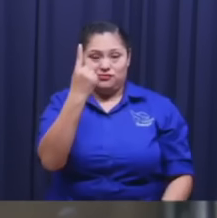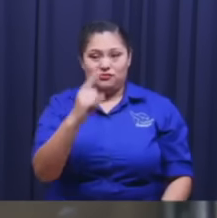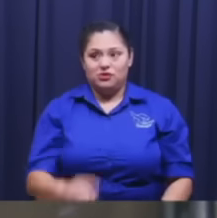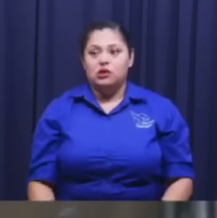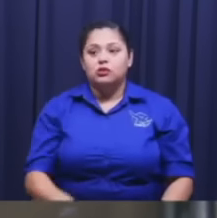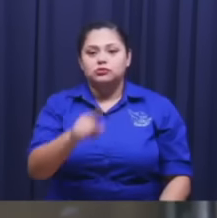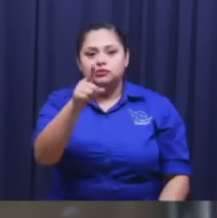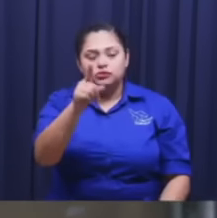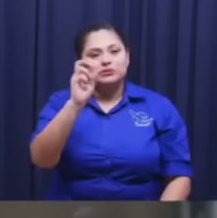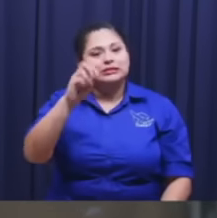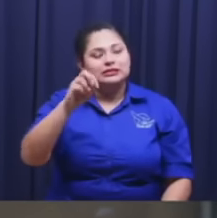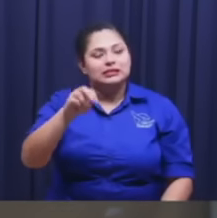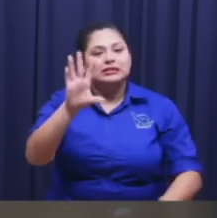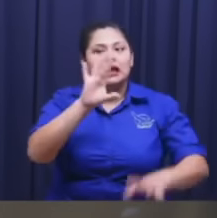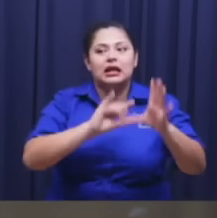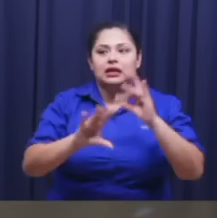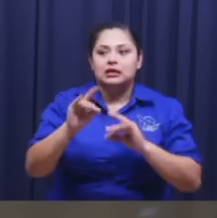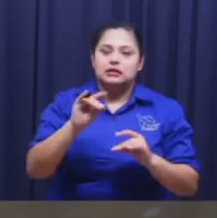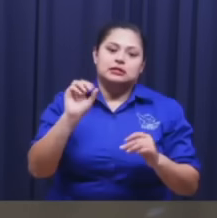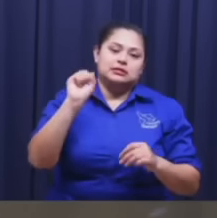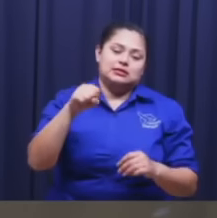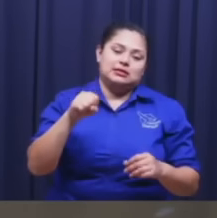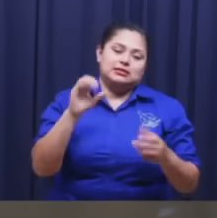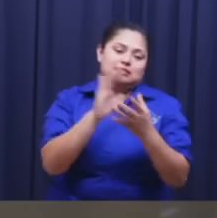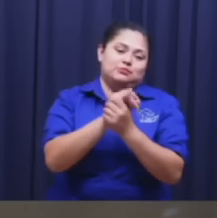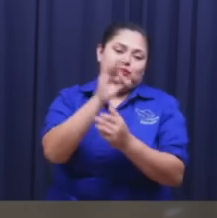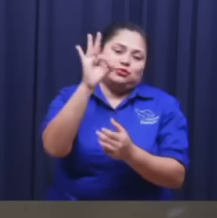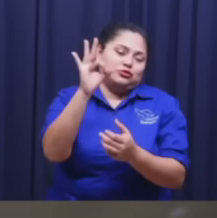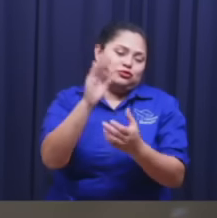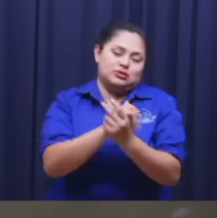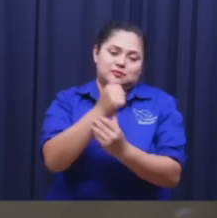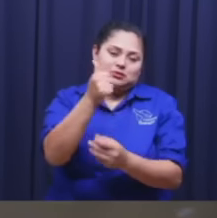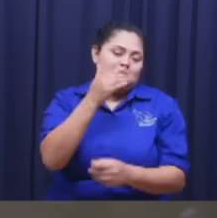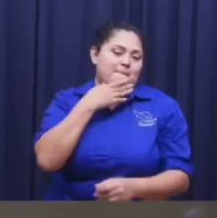Tienes que tener a alguien que te dé, y si es en el matrimonio, mejor.